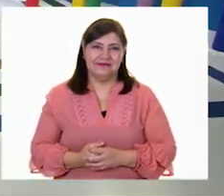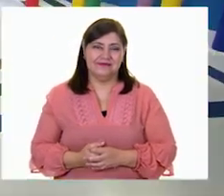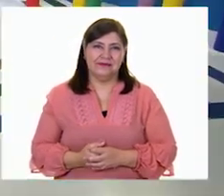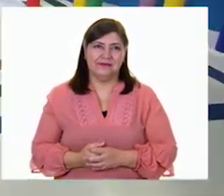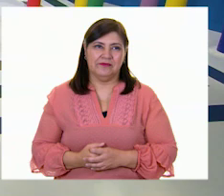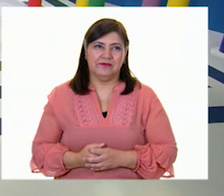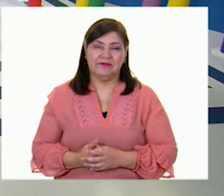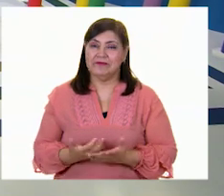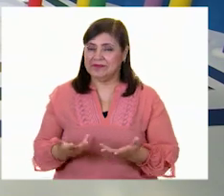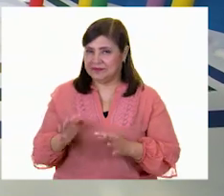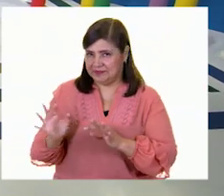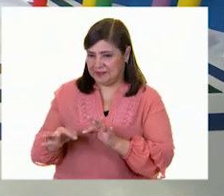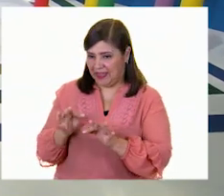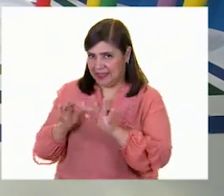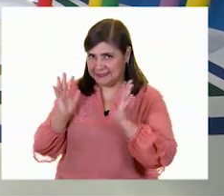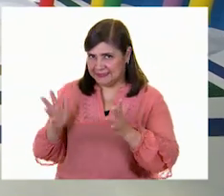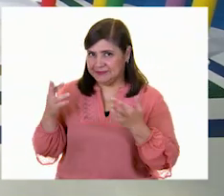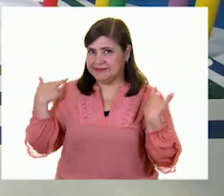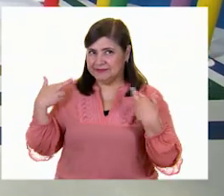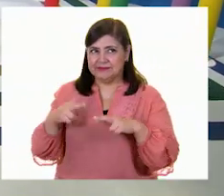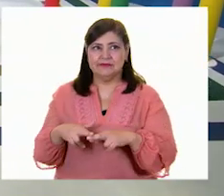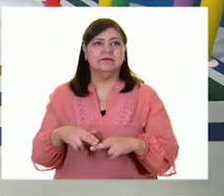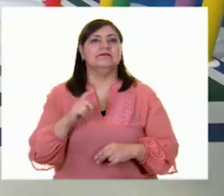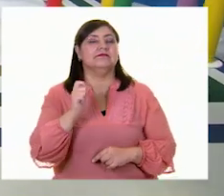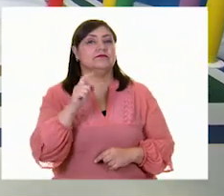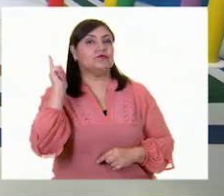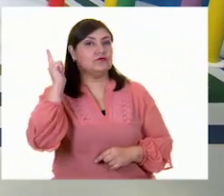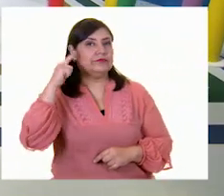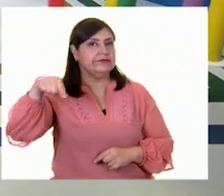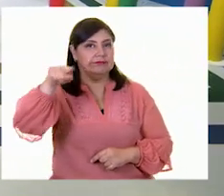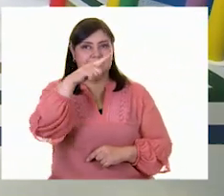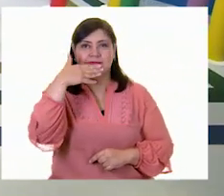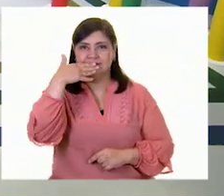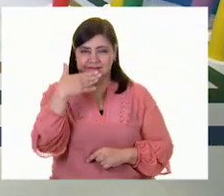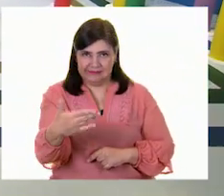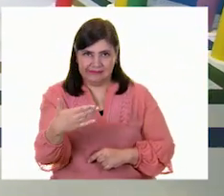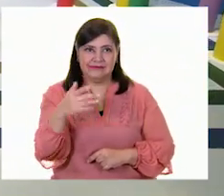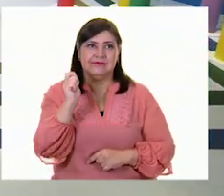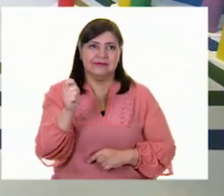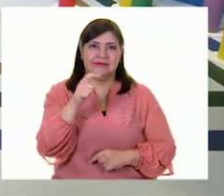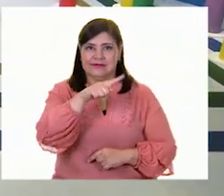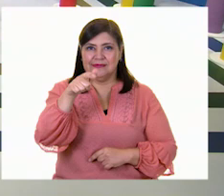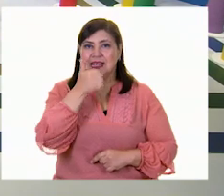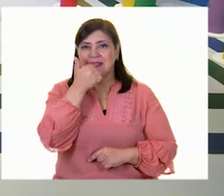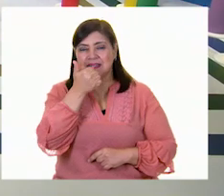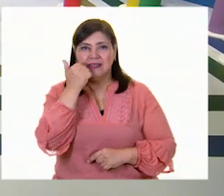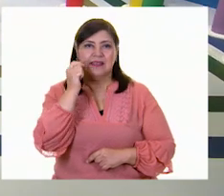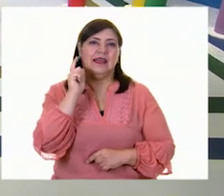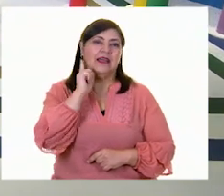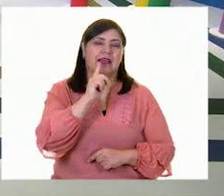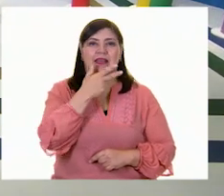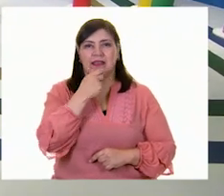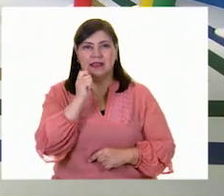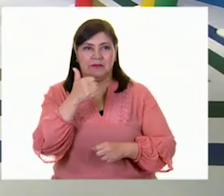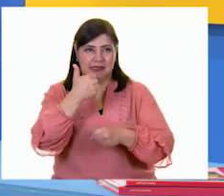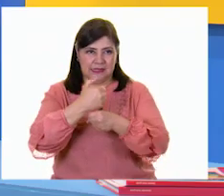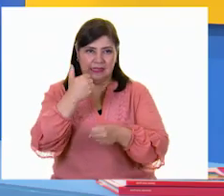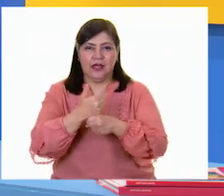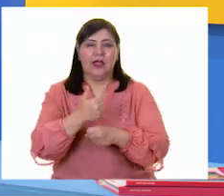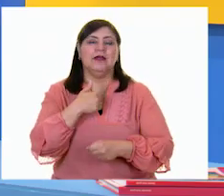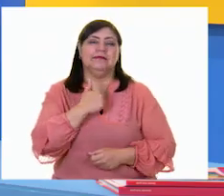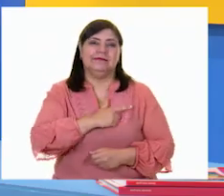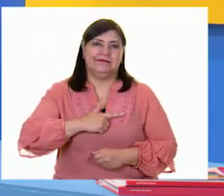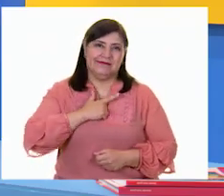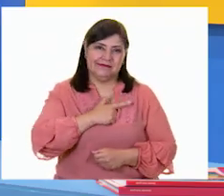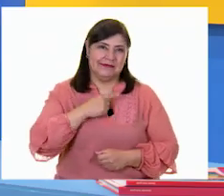Y ahora sí, maestra Gaby. Espero que se encuentren de la mejor forma posible, alumnas y alumnos de sexto grado. Me alegra poder volver